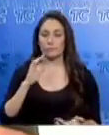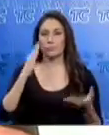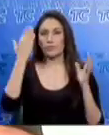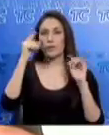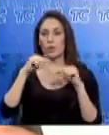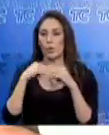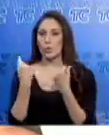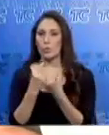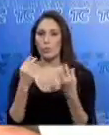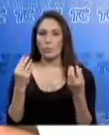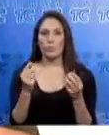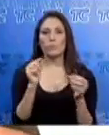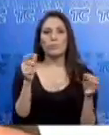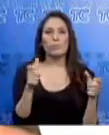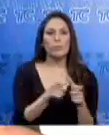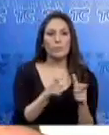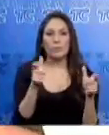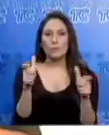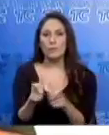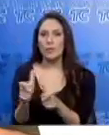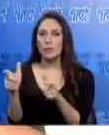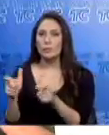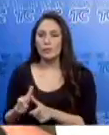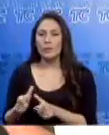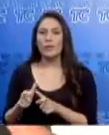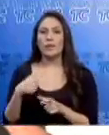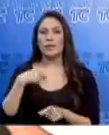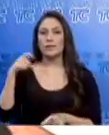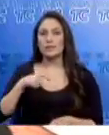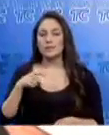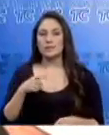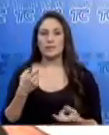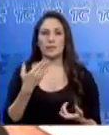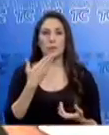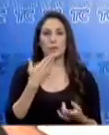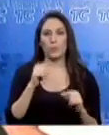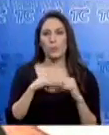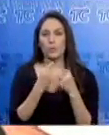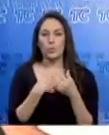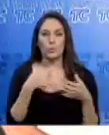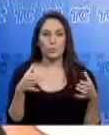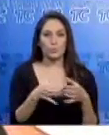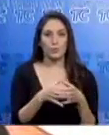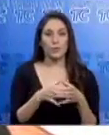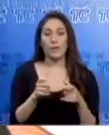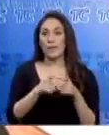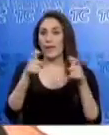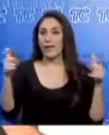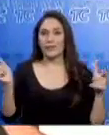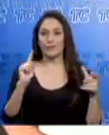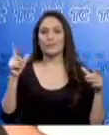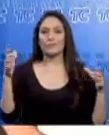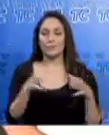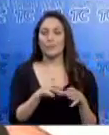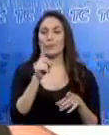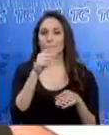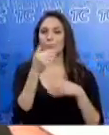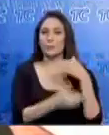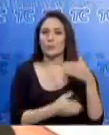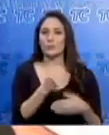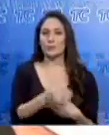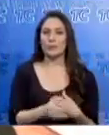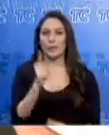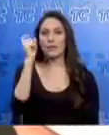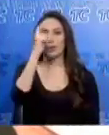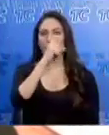grupos armados pequeños, atendiendo a sus necesidades grupales pequeñas. Entonces, este es un proceso difícil